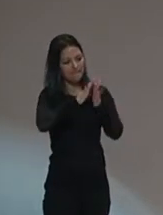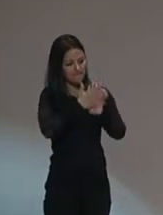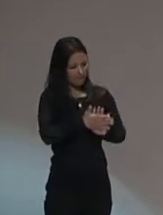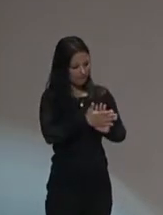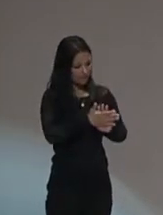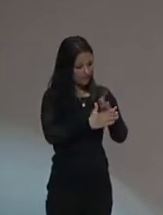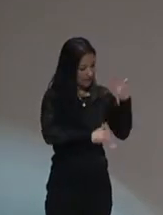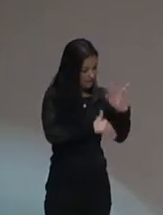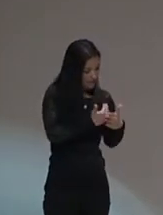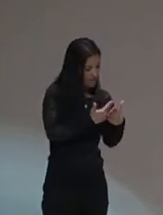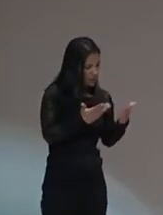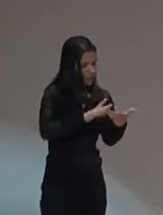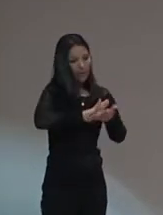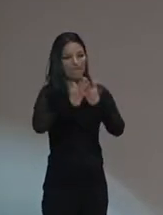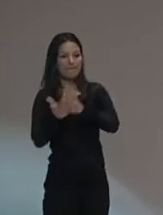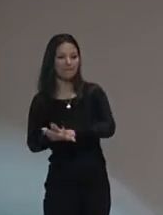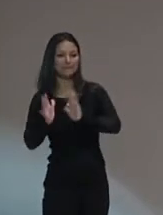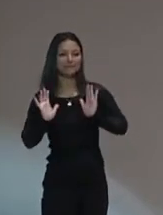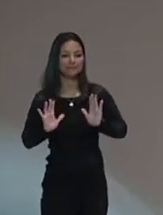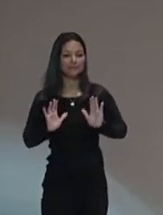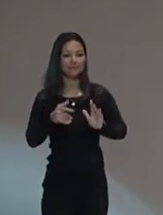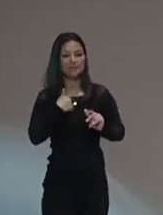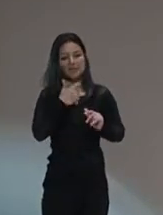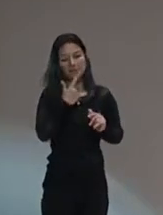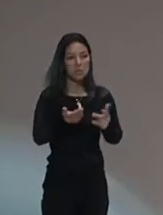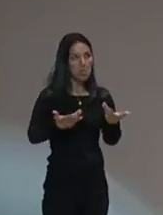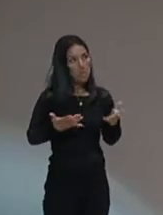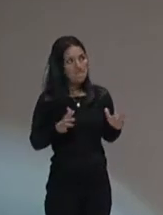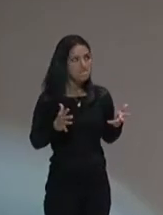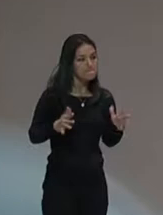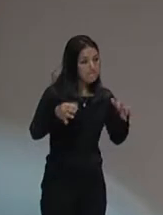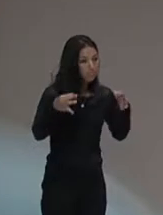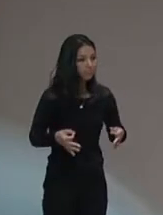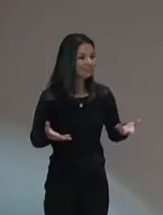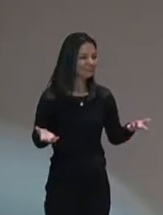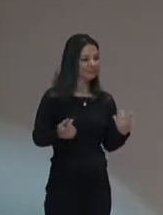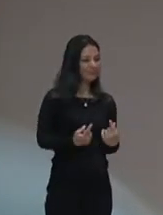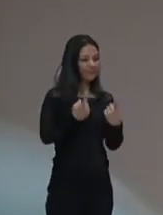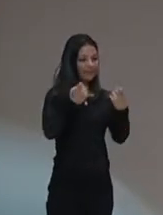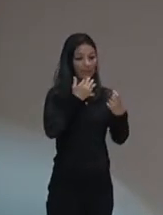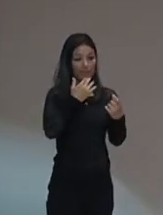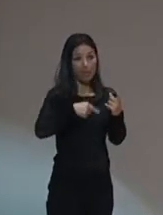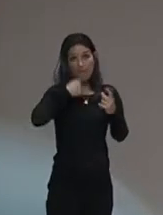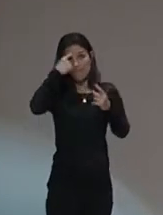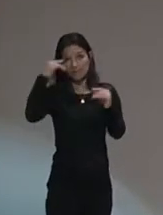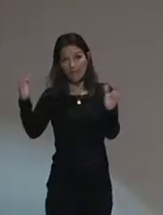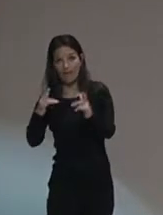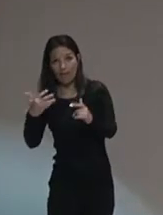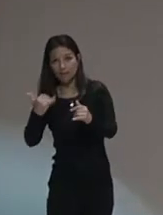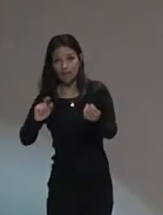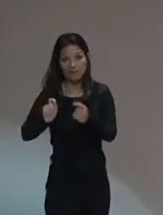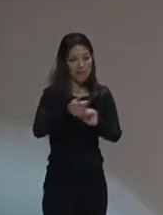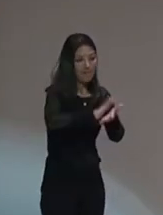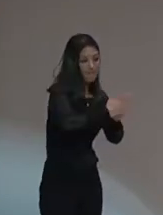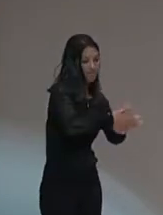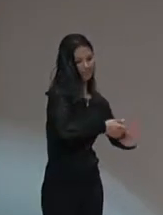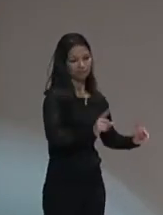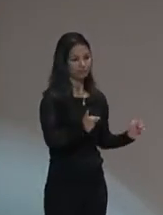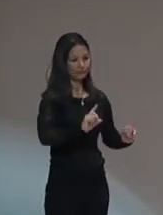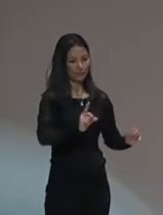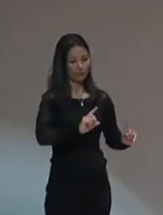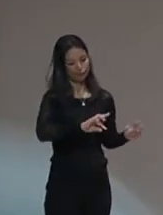la paz, aunque aún sea parcial de hecho, y no desde la guerra. Un